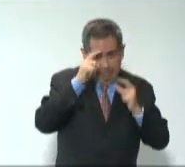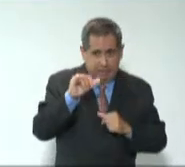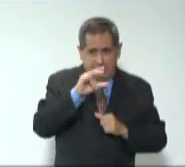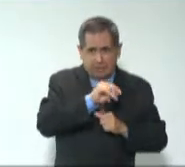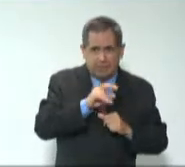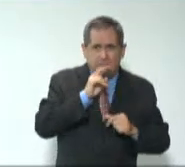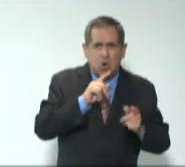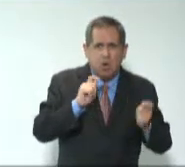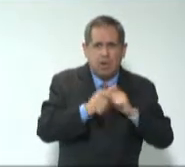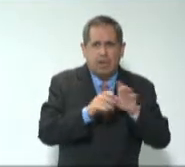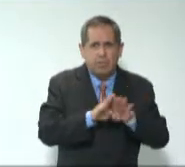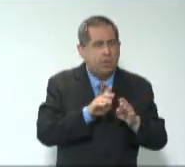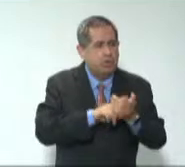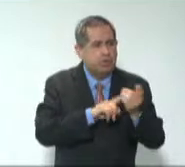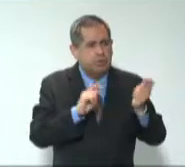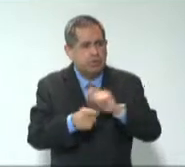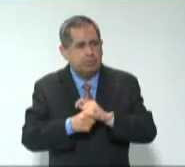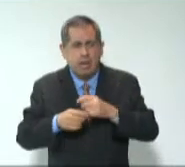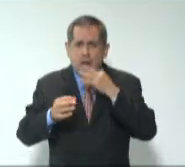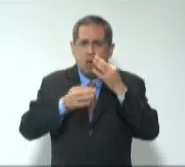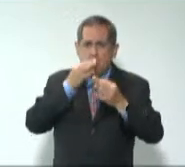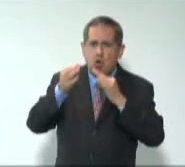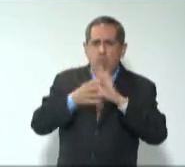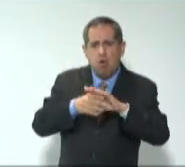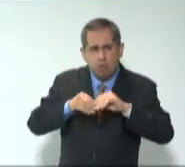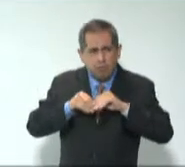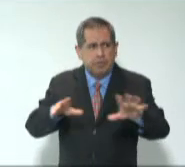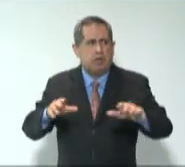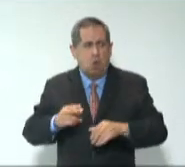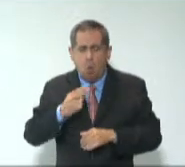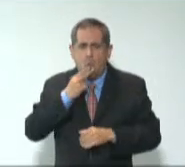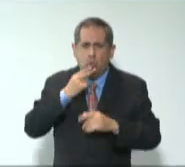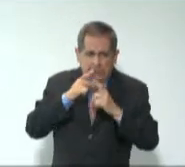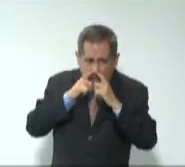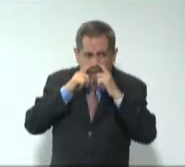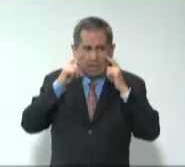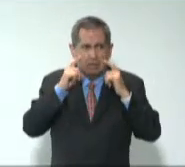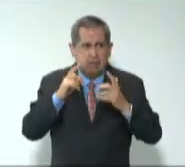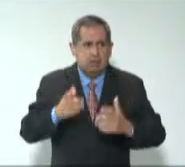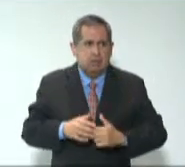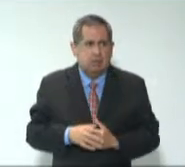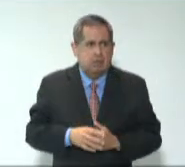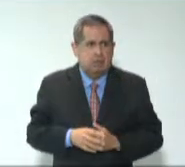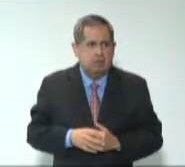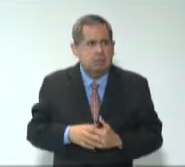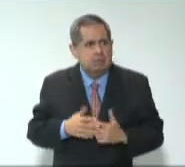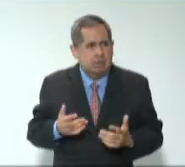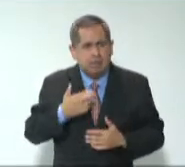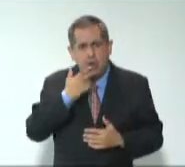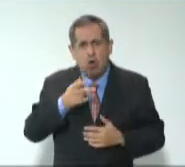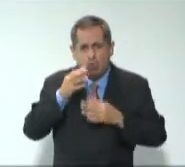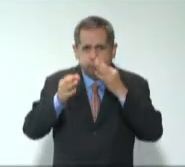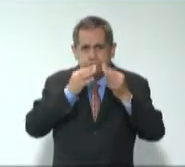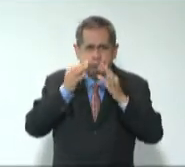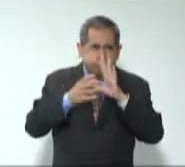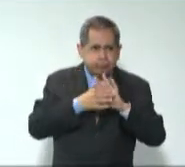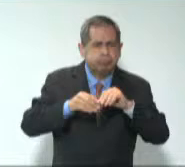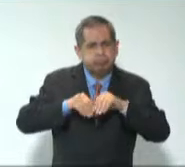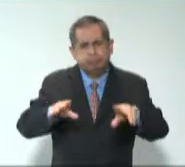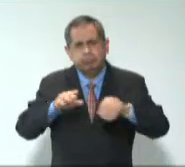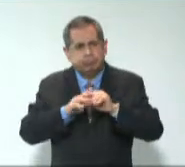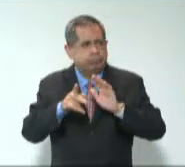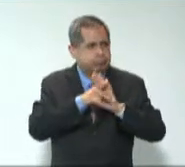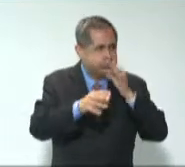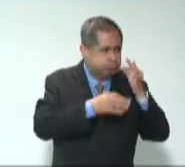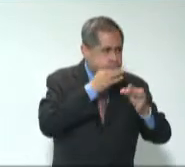eso las entraran a promover el uso de cubrebocas Entonces qué mejor que en las primeras planas